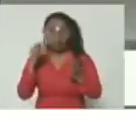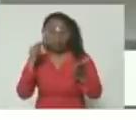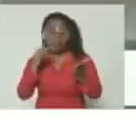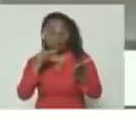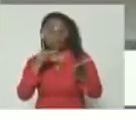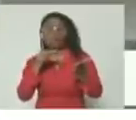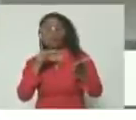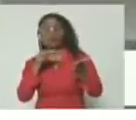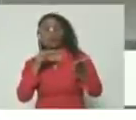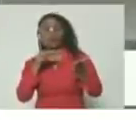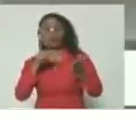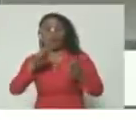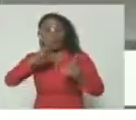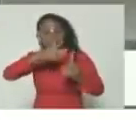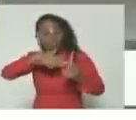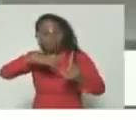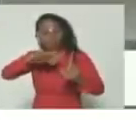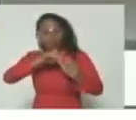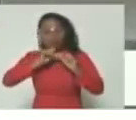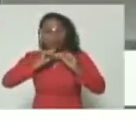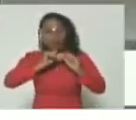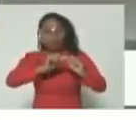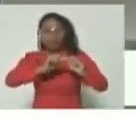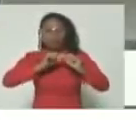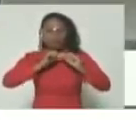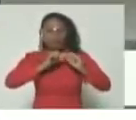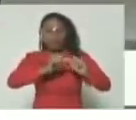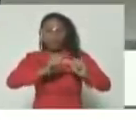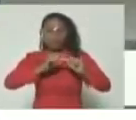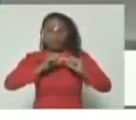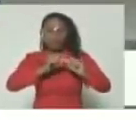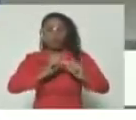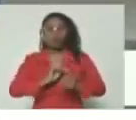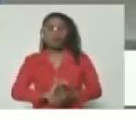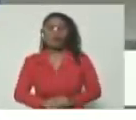De la conspiración permanente.